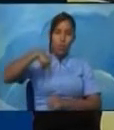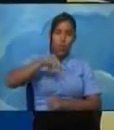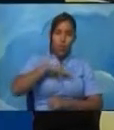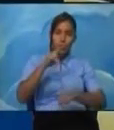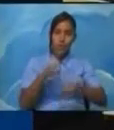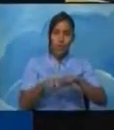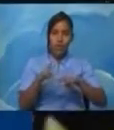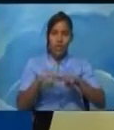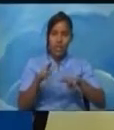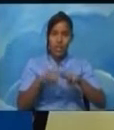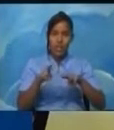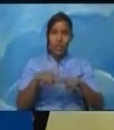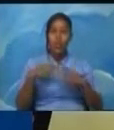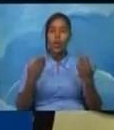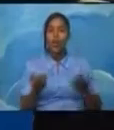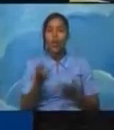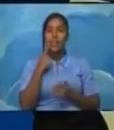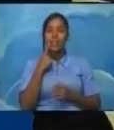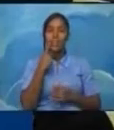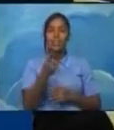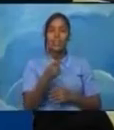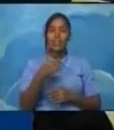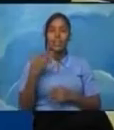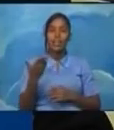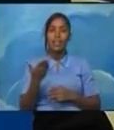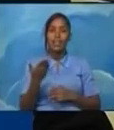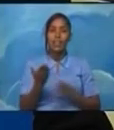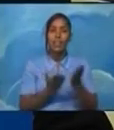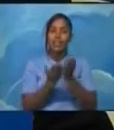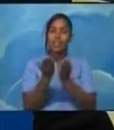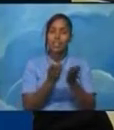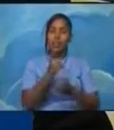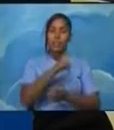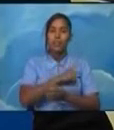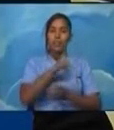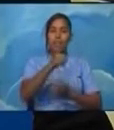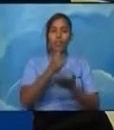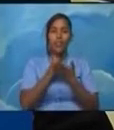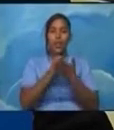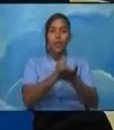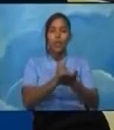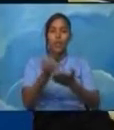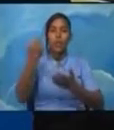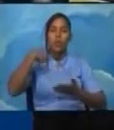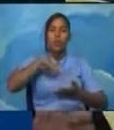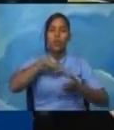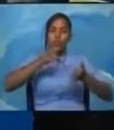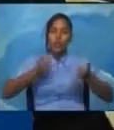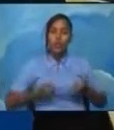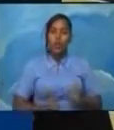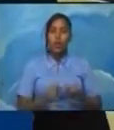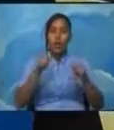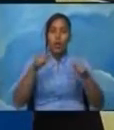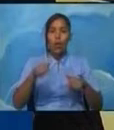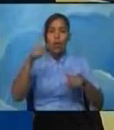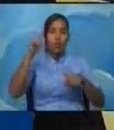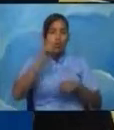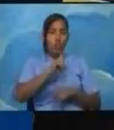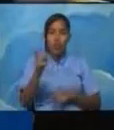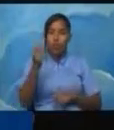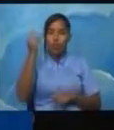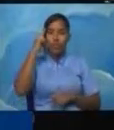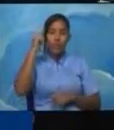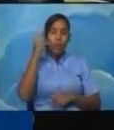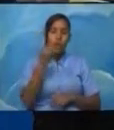niños, de los cuales dijisteis que servirían de botín, y vuestros hijos que hoy no saben lo bueno ni lo